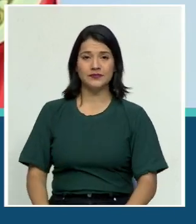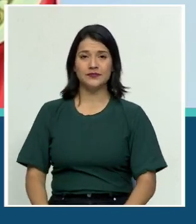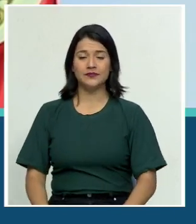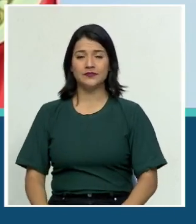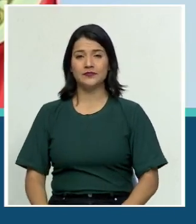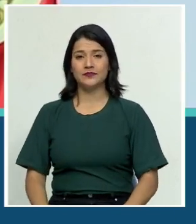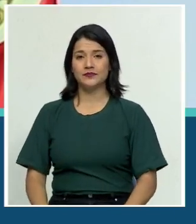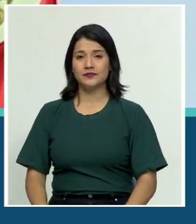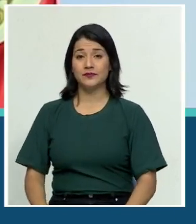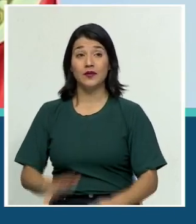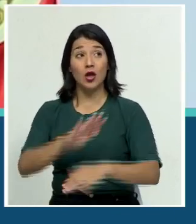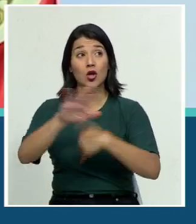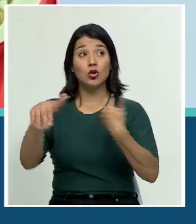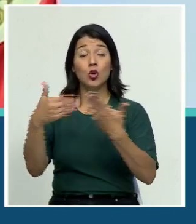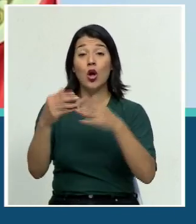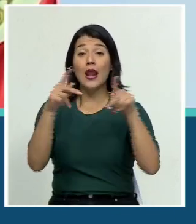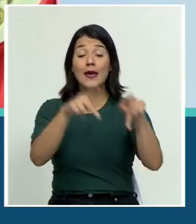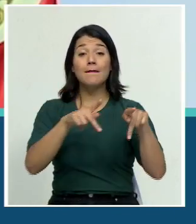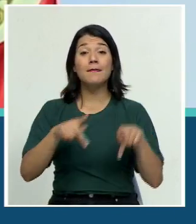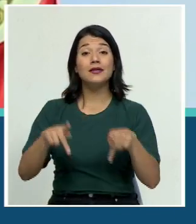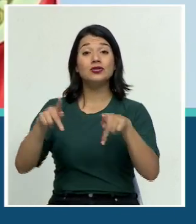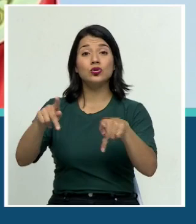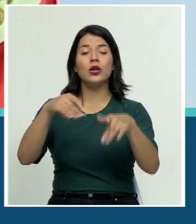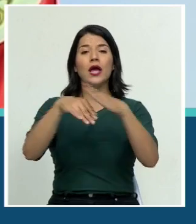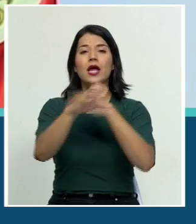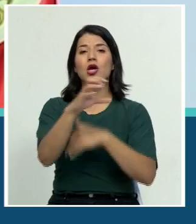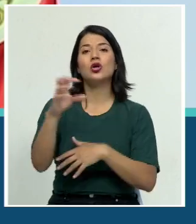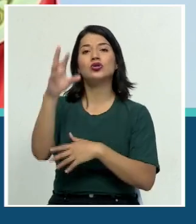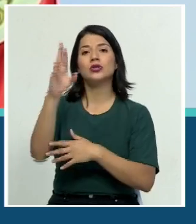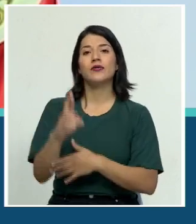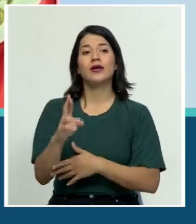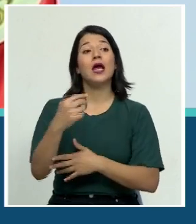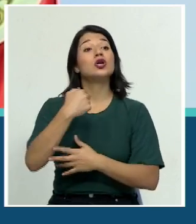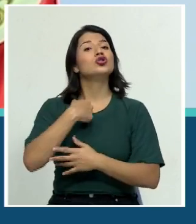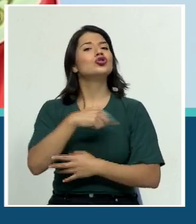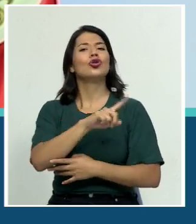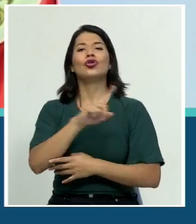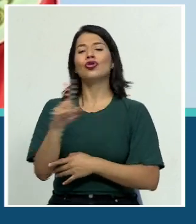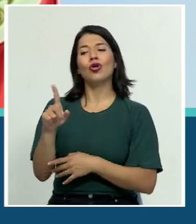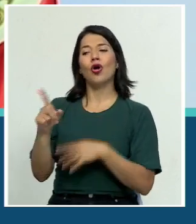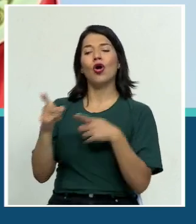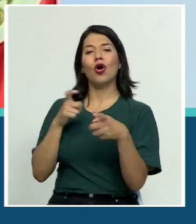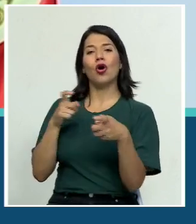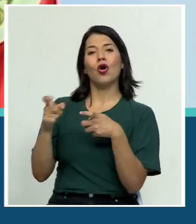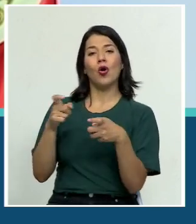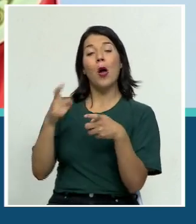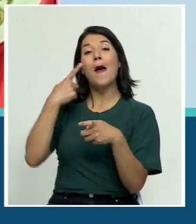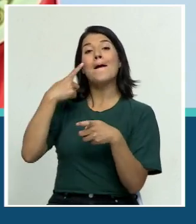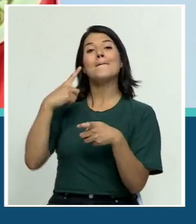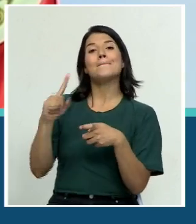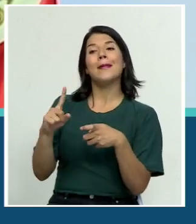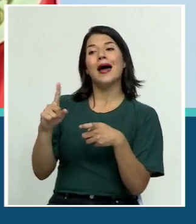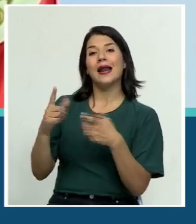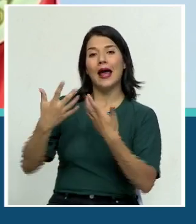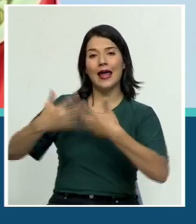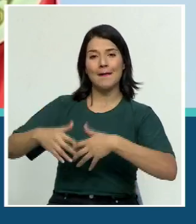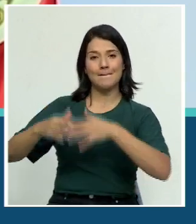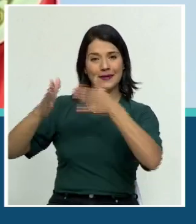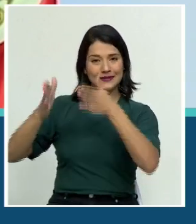toda la gente de este país, no gobierna para los comerciantes. El gobierno de Costa